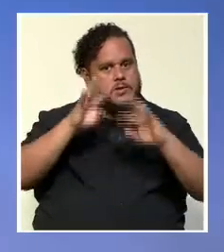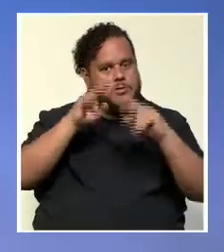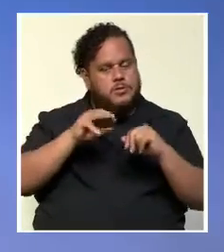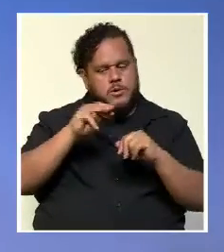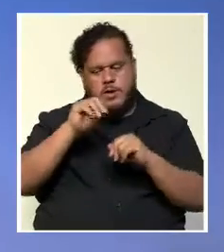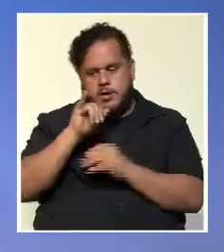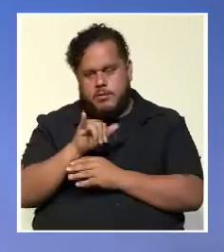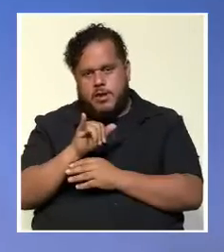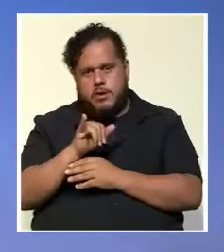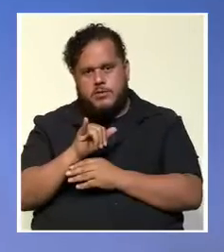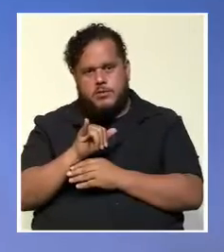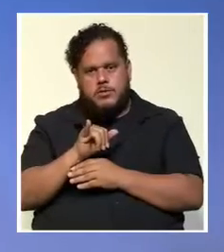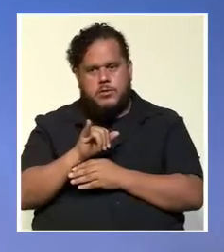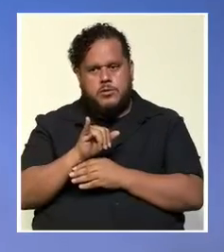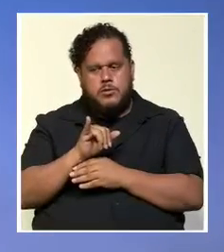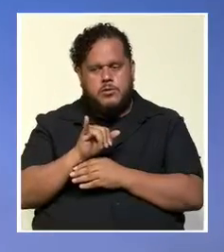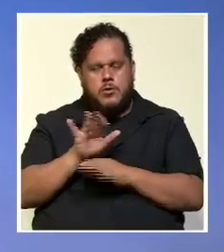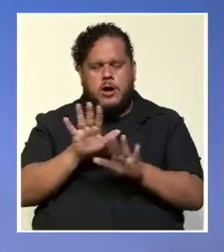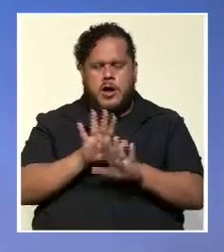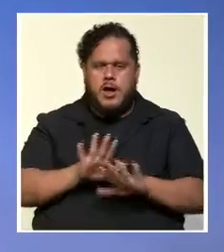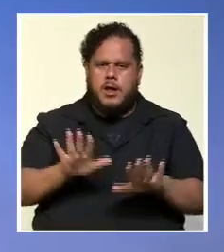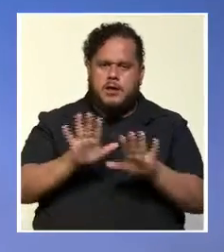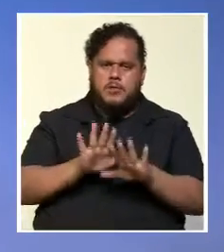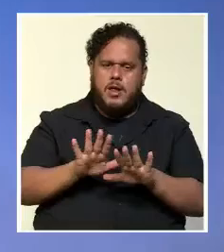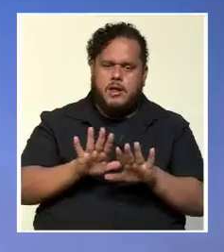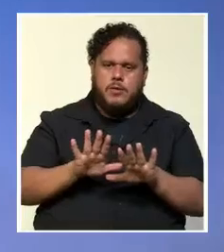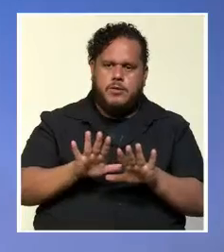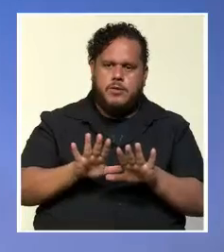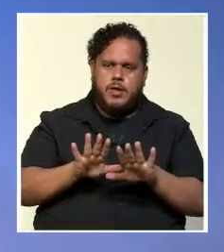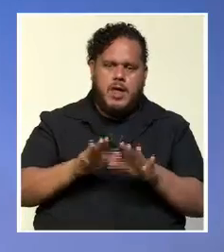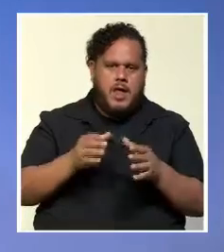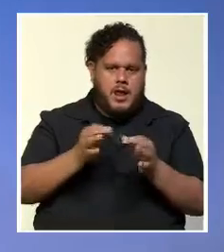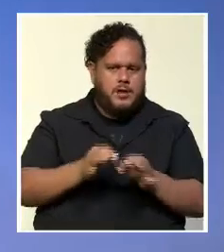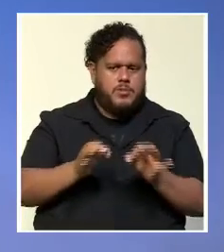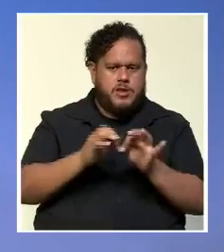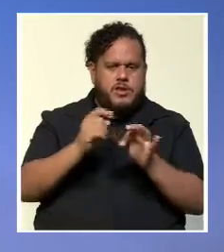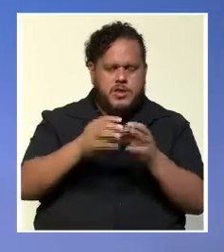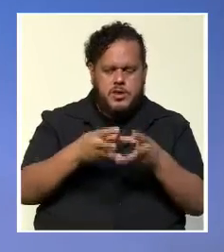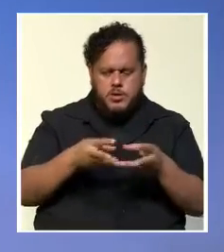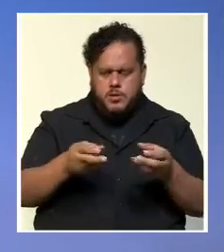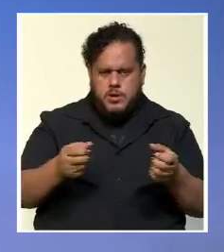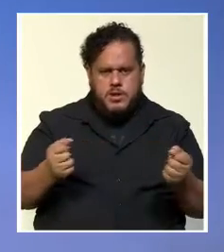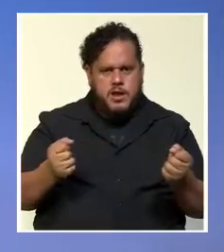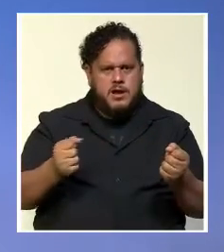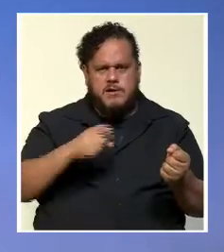mayo alivianaban el sopor de una tierra árida de